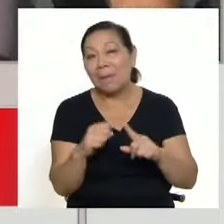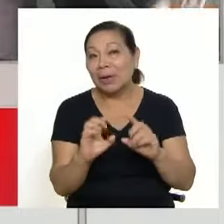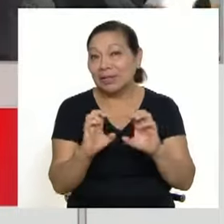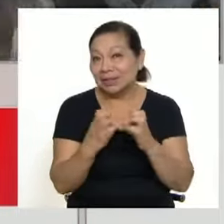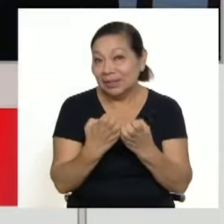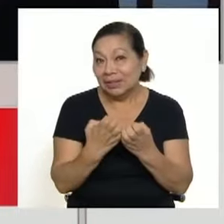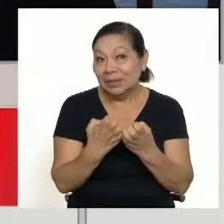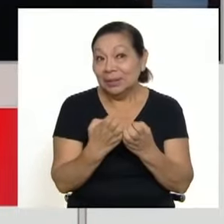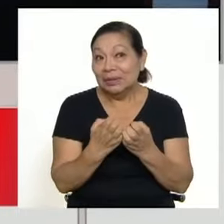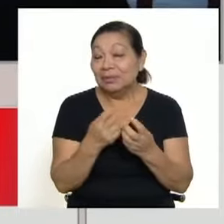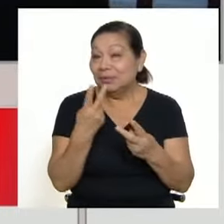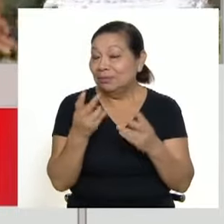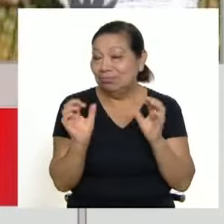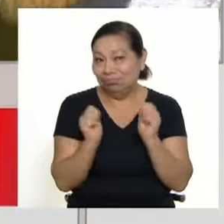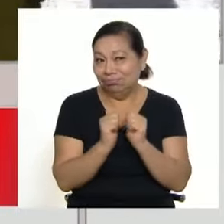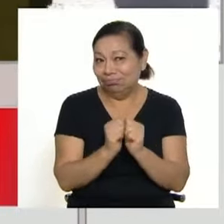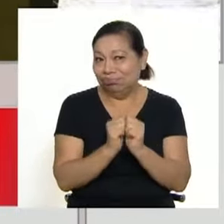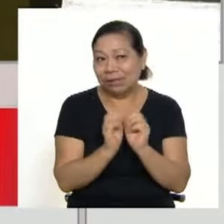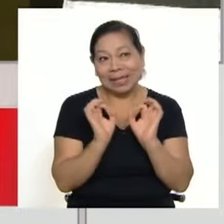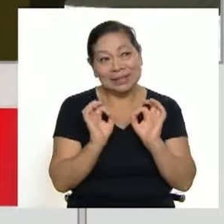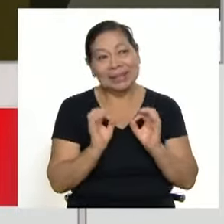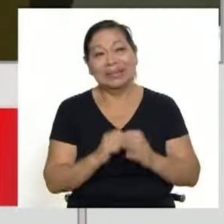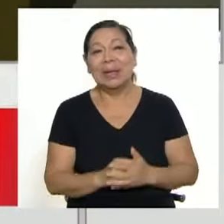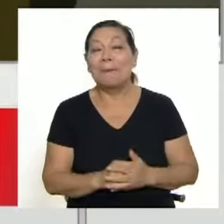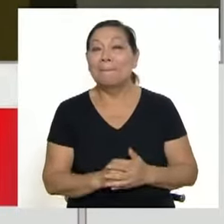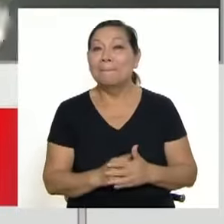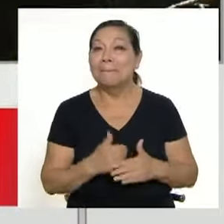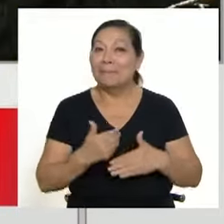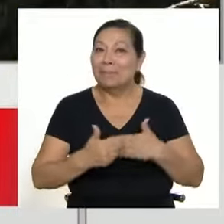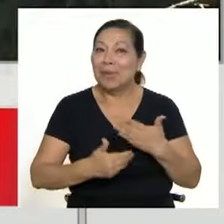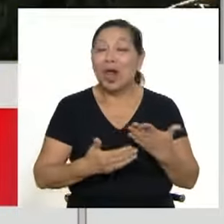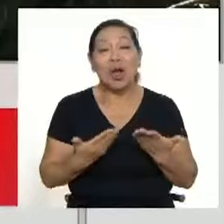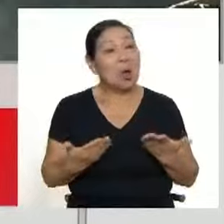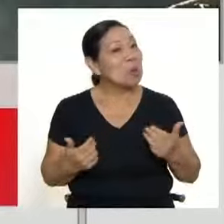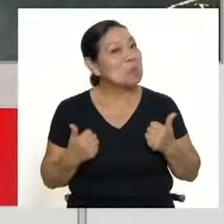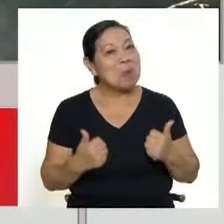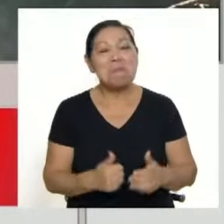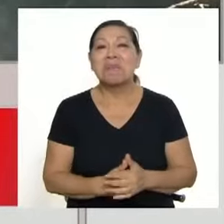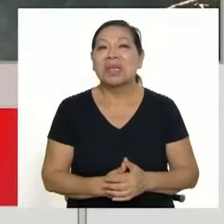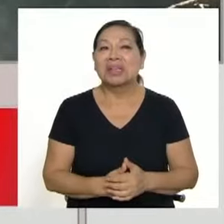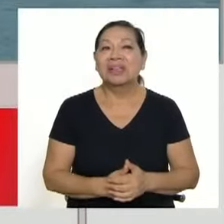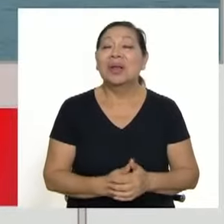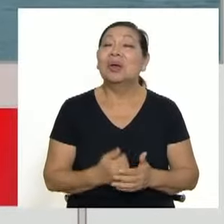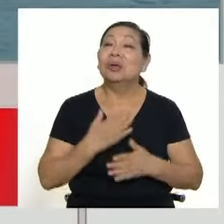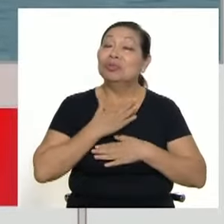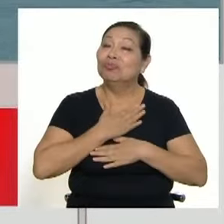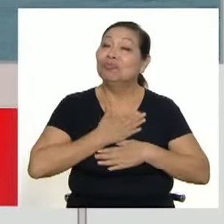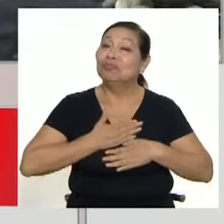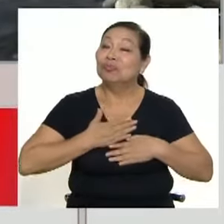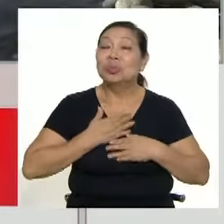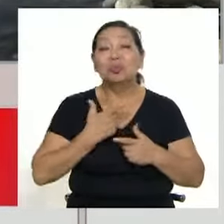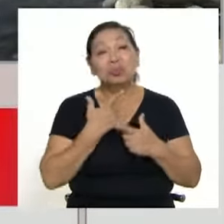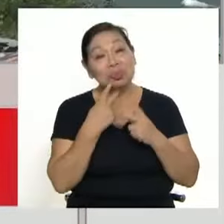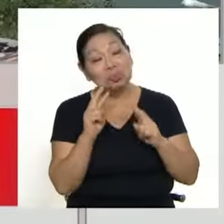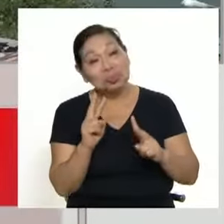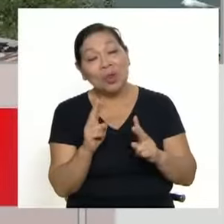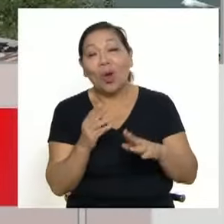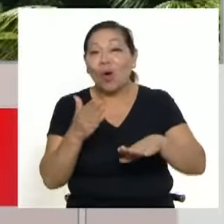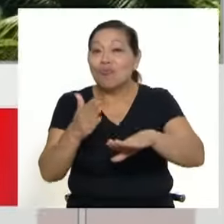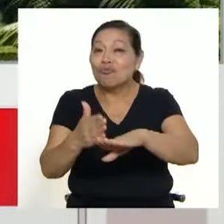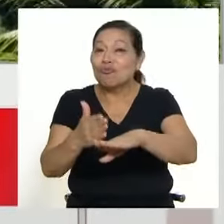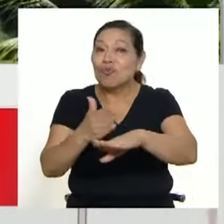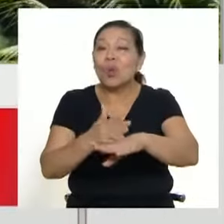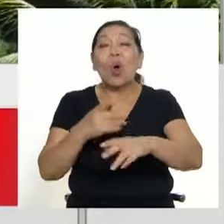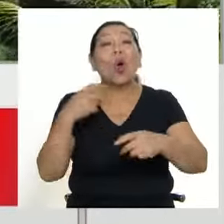equipo, los que hemos trabajado siempre en reportaje, parece que estamos haciendo las cosas bien, ¿no? Y es gratificante ver eso en el desarrollo